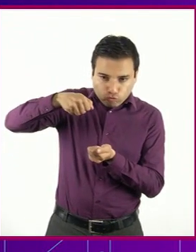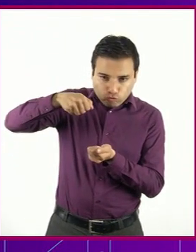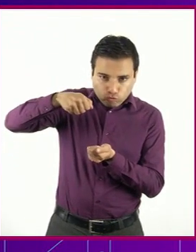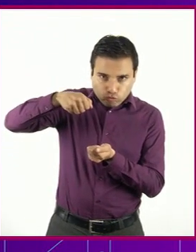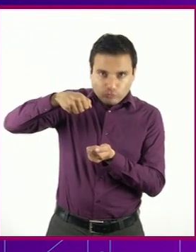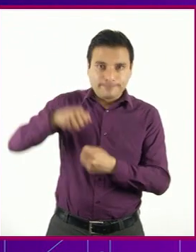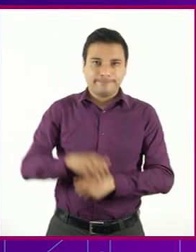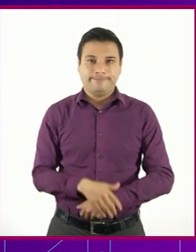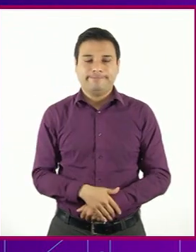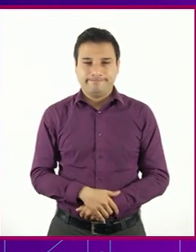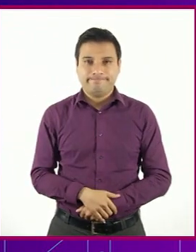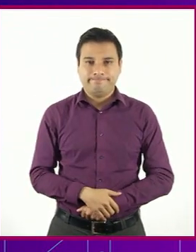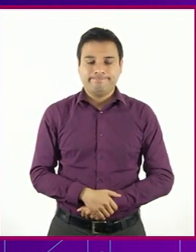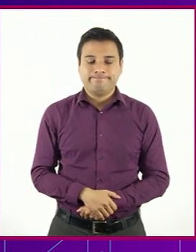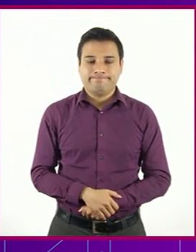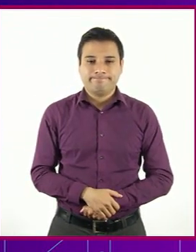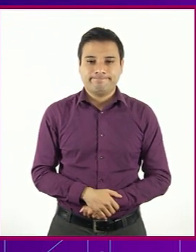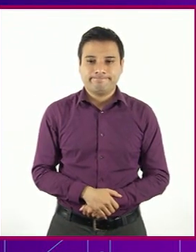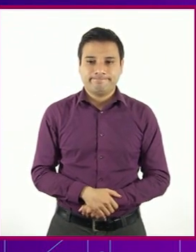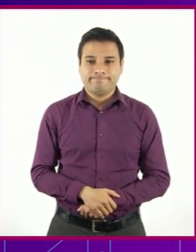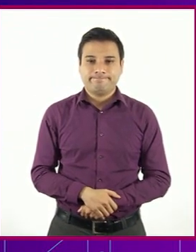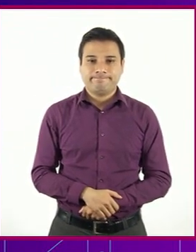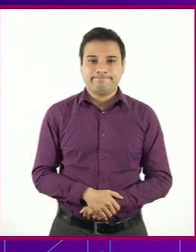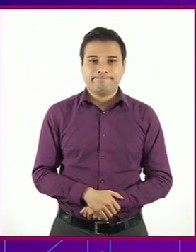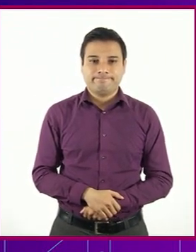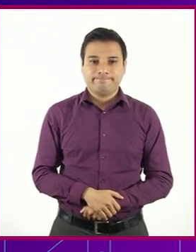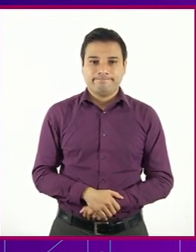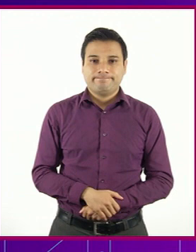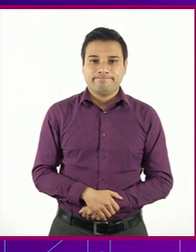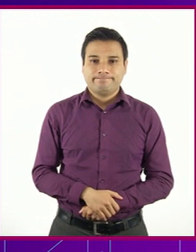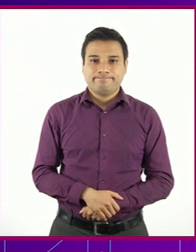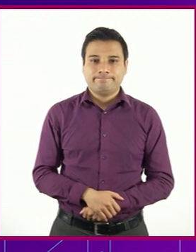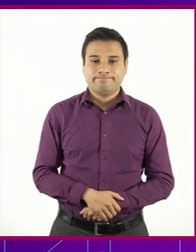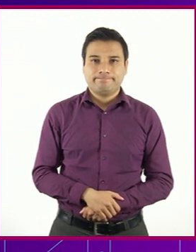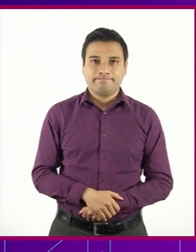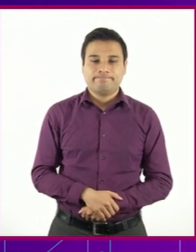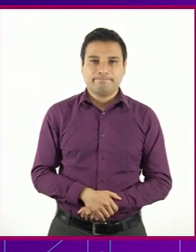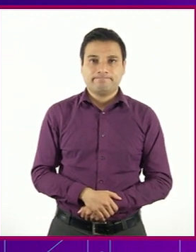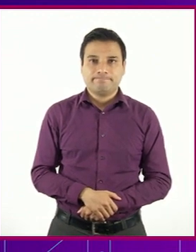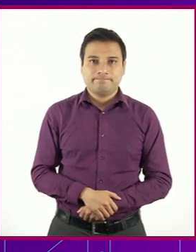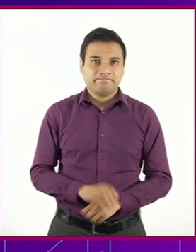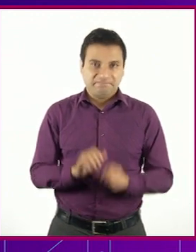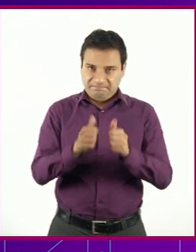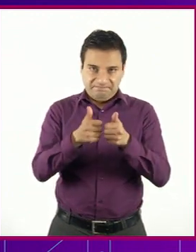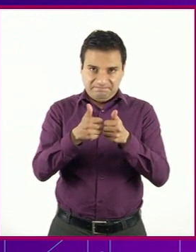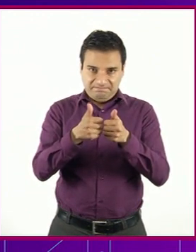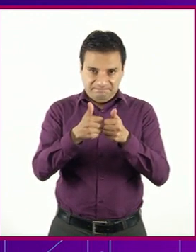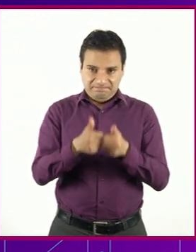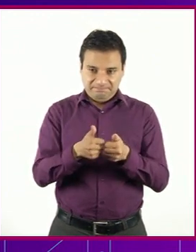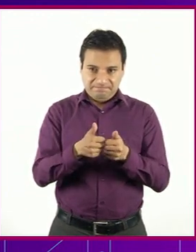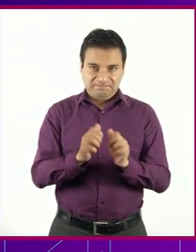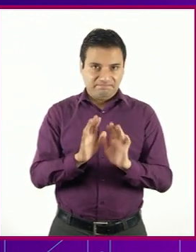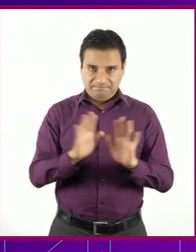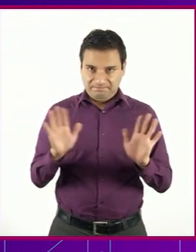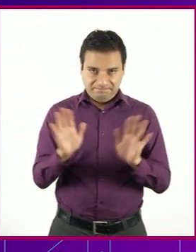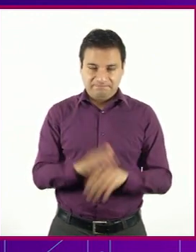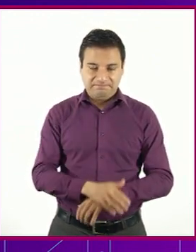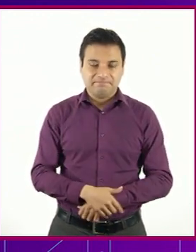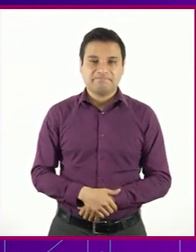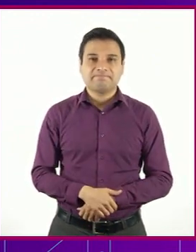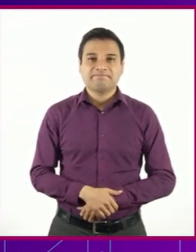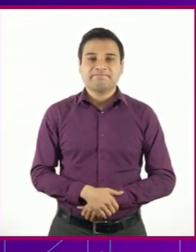perro. Y justo ahí lo coloqué a un costado de la entrada de la unidad deportiva.